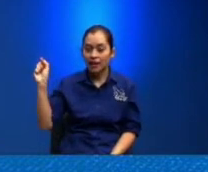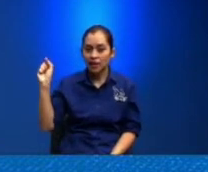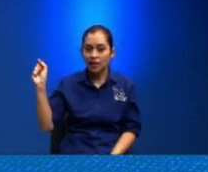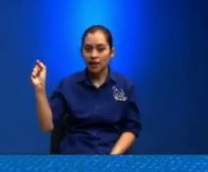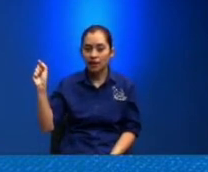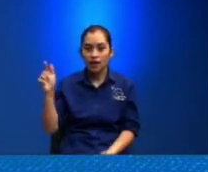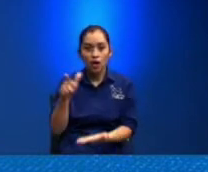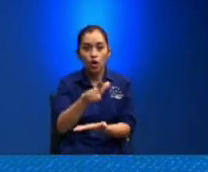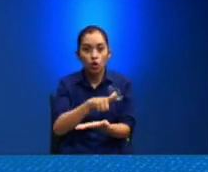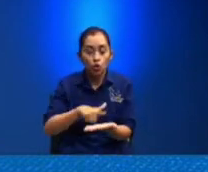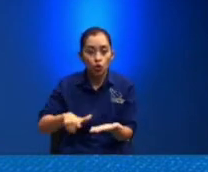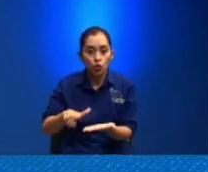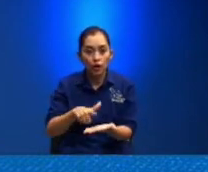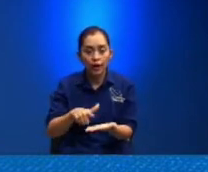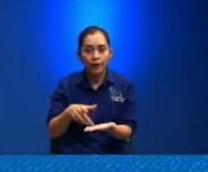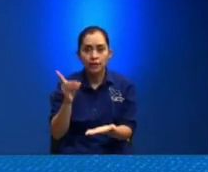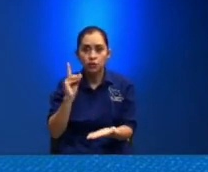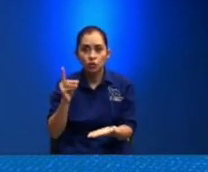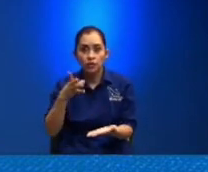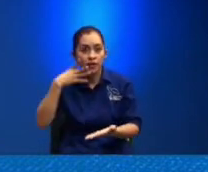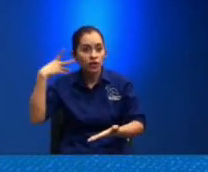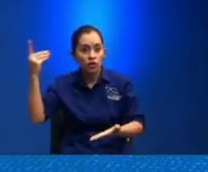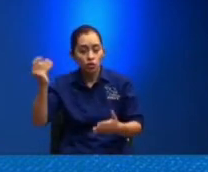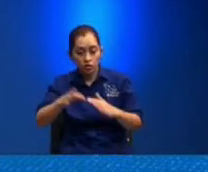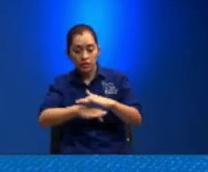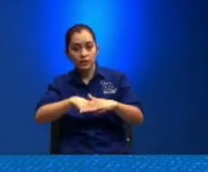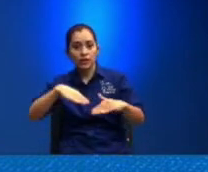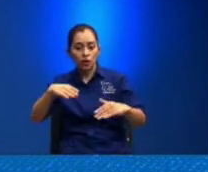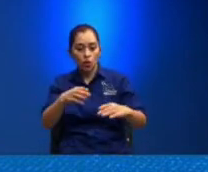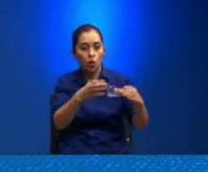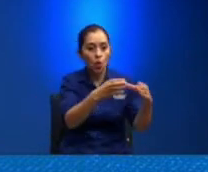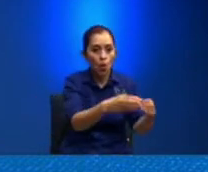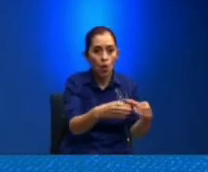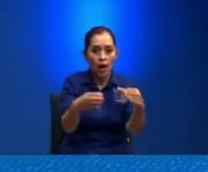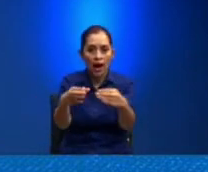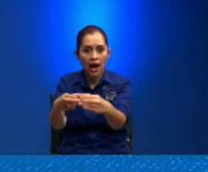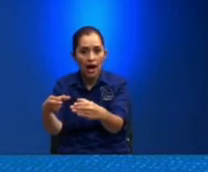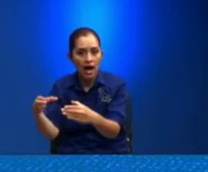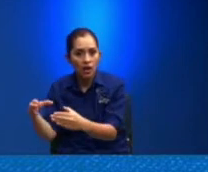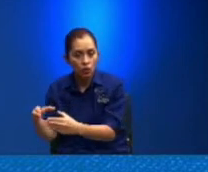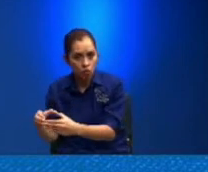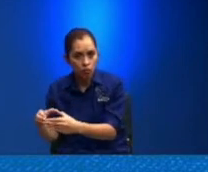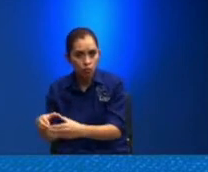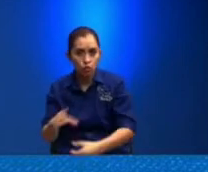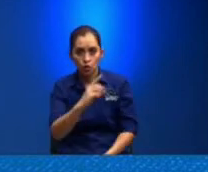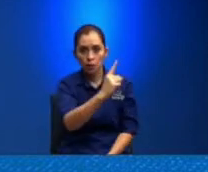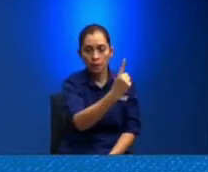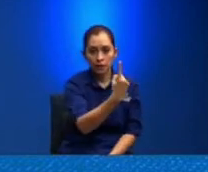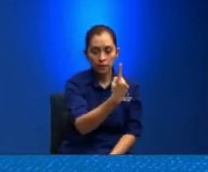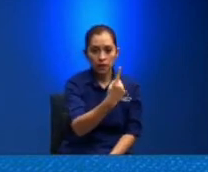patriarcas que iban a formar grupos el primero es puro